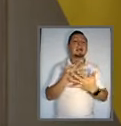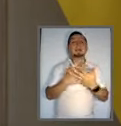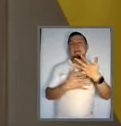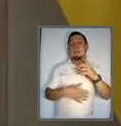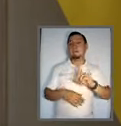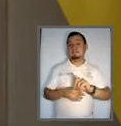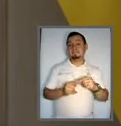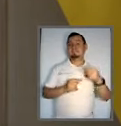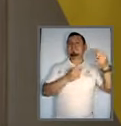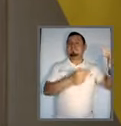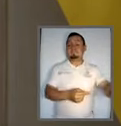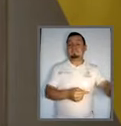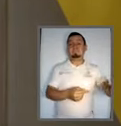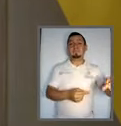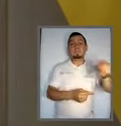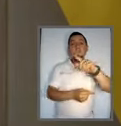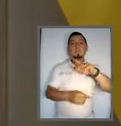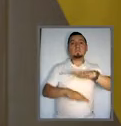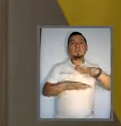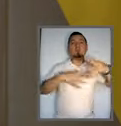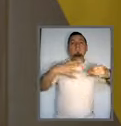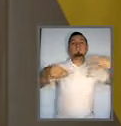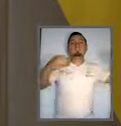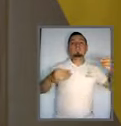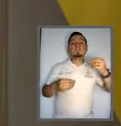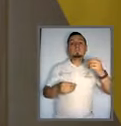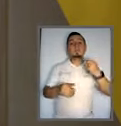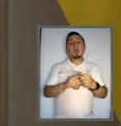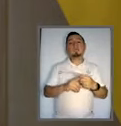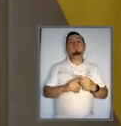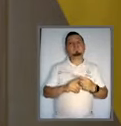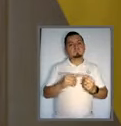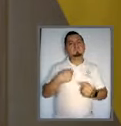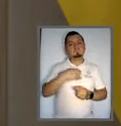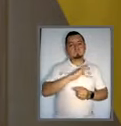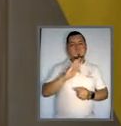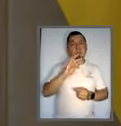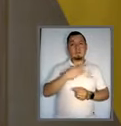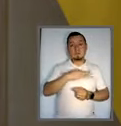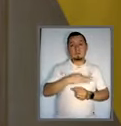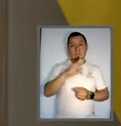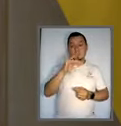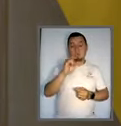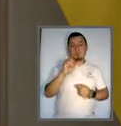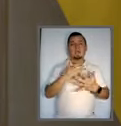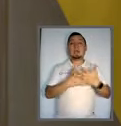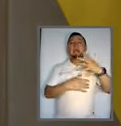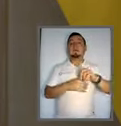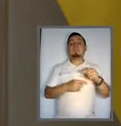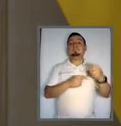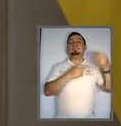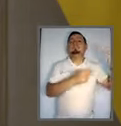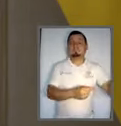días, por el ciclo del contagio, el ciclo que tiene el virus, perdón, en términos de contagio.